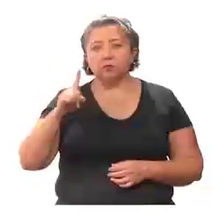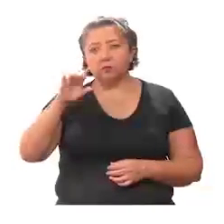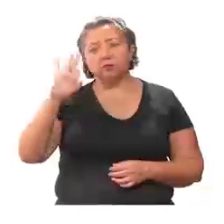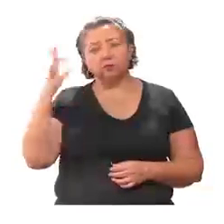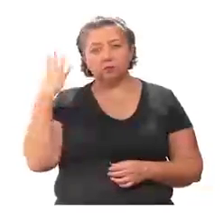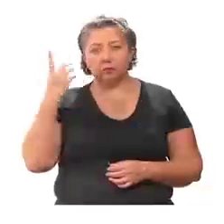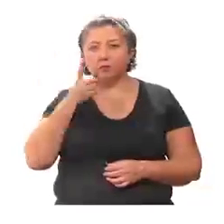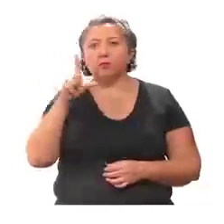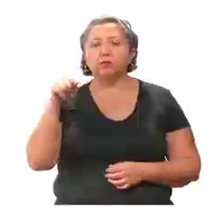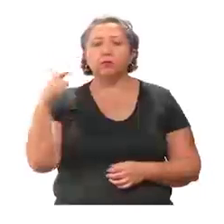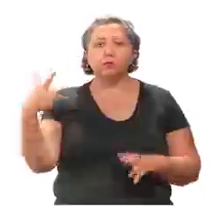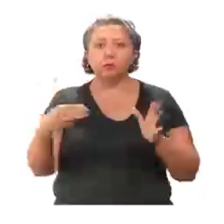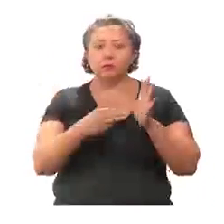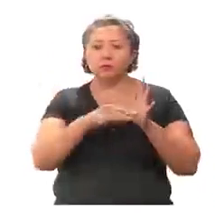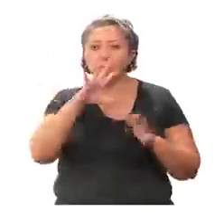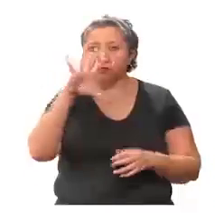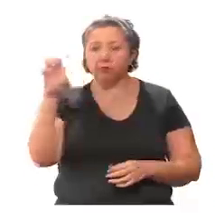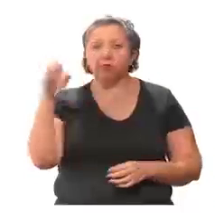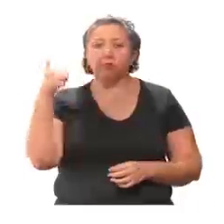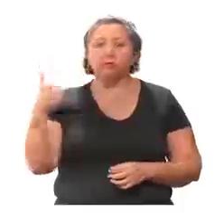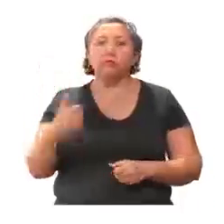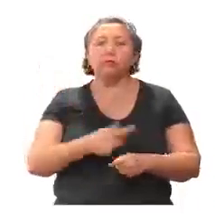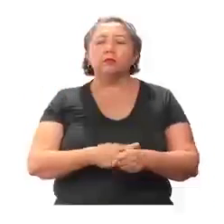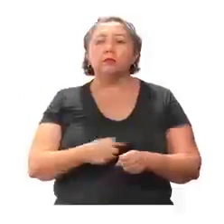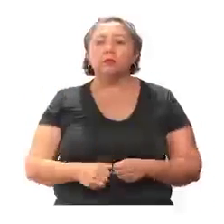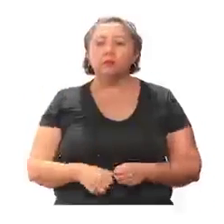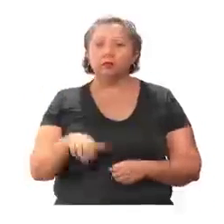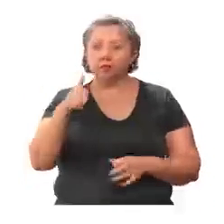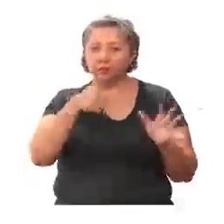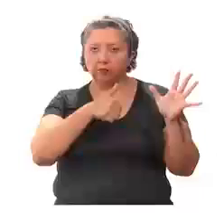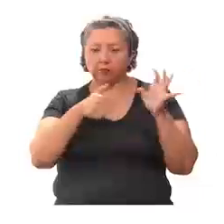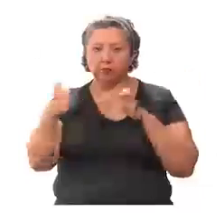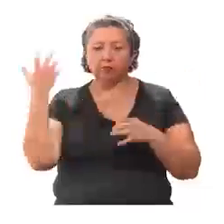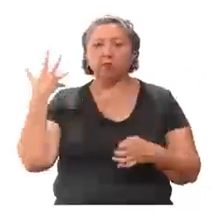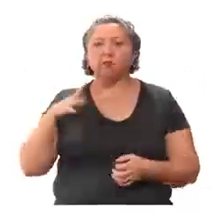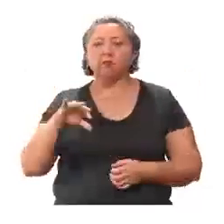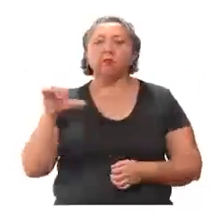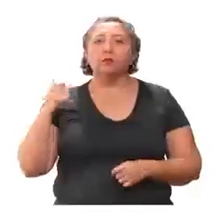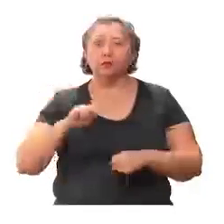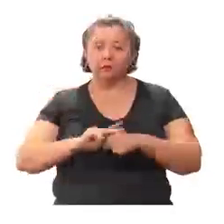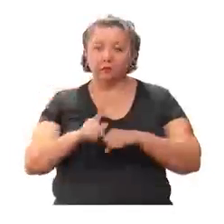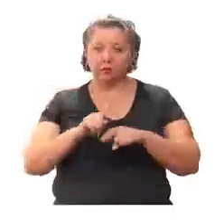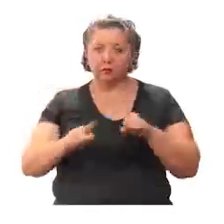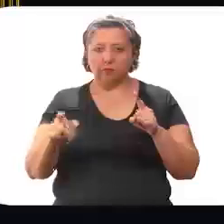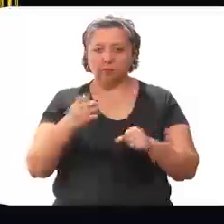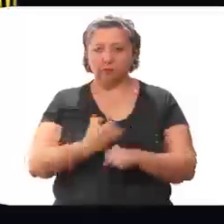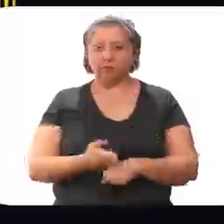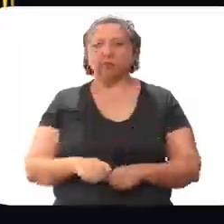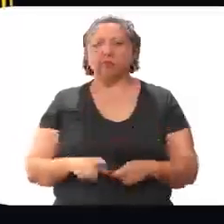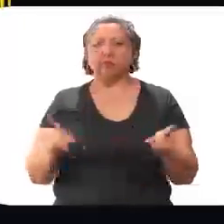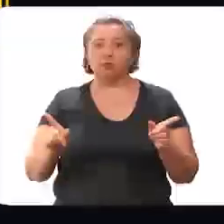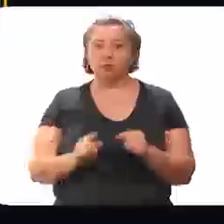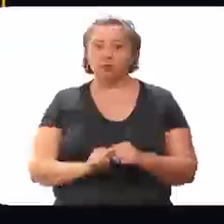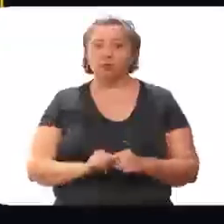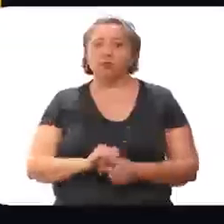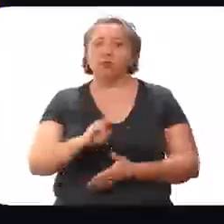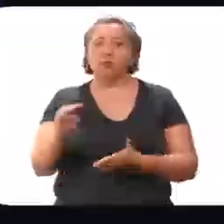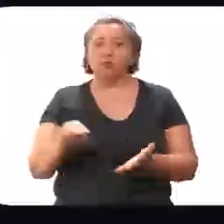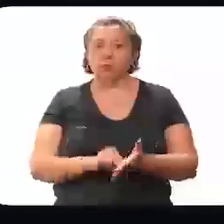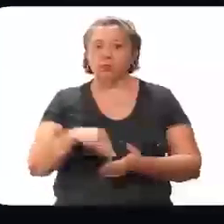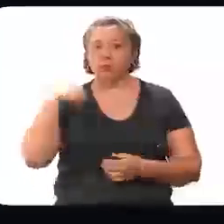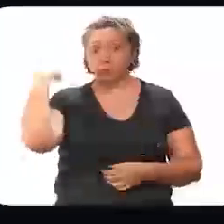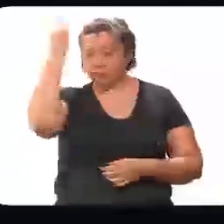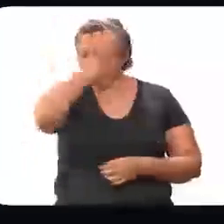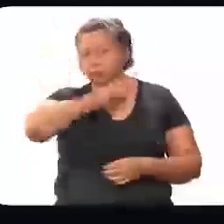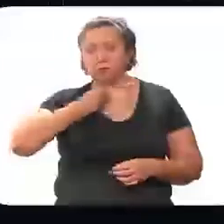foráneo. De los 77.506 casos positivos, 610 son de otro país u otro estado. Específicamente, en Mérida